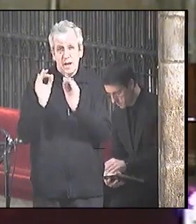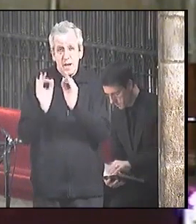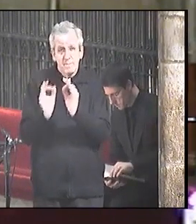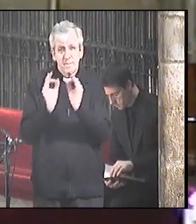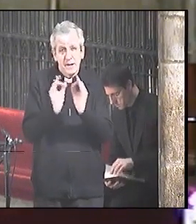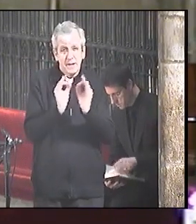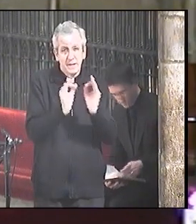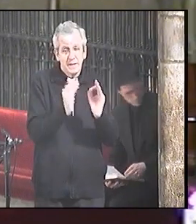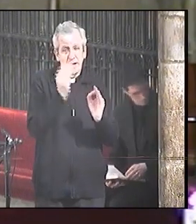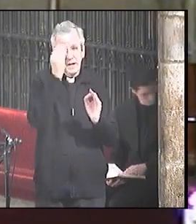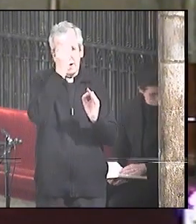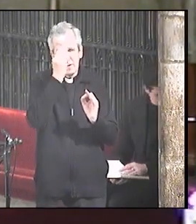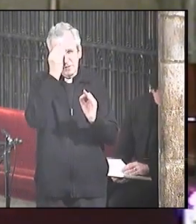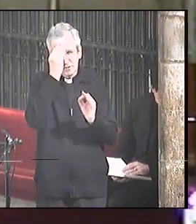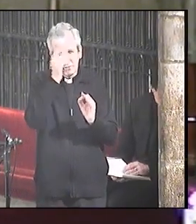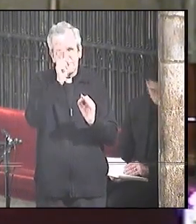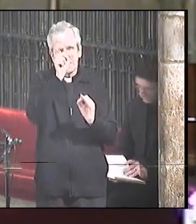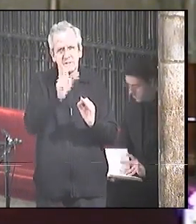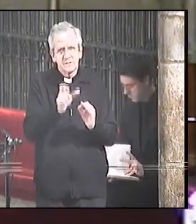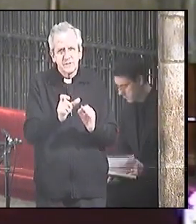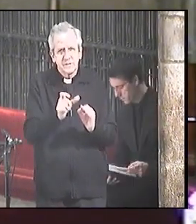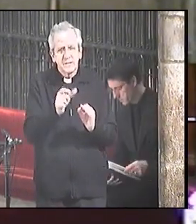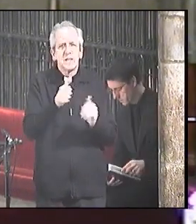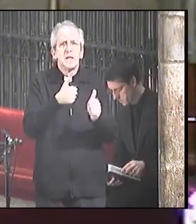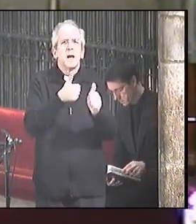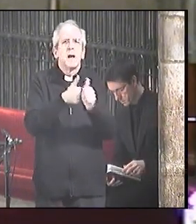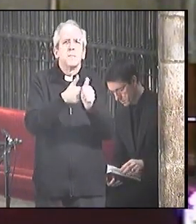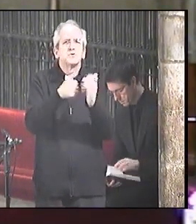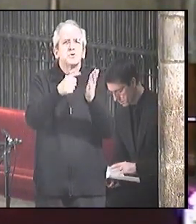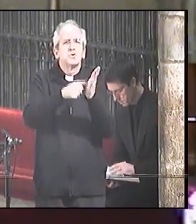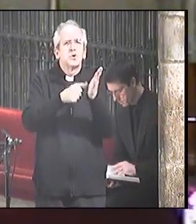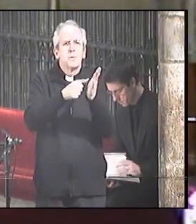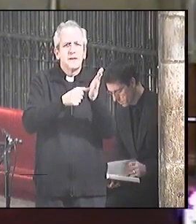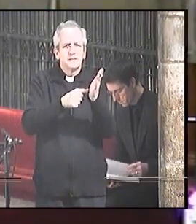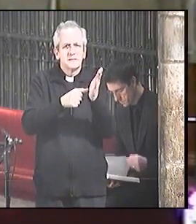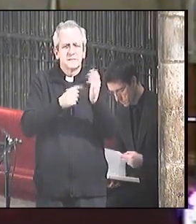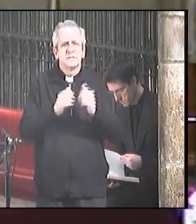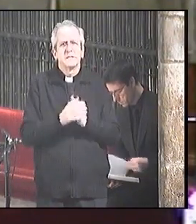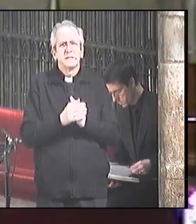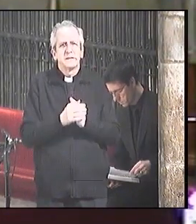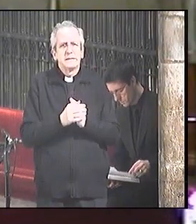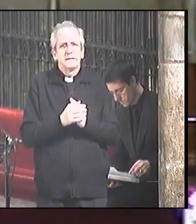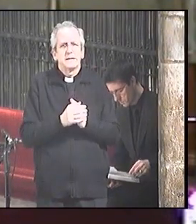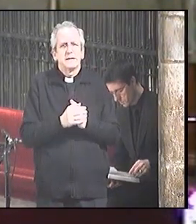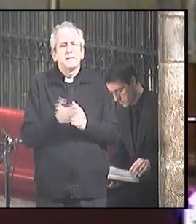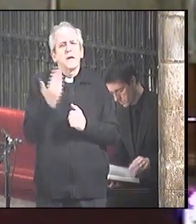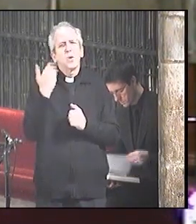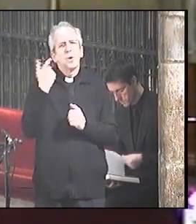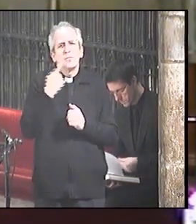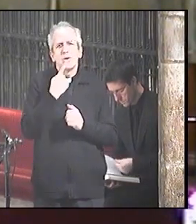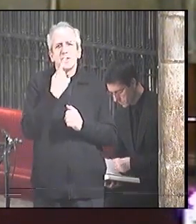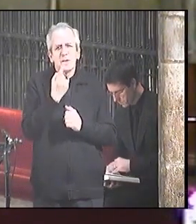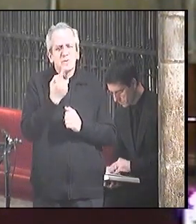reflexión del incrédulo, de Tomás. Tomás, el que cuando le dicen los apóstoles,